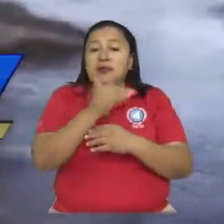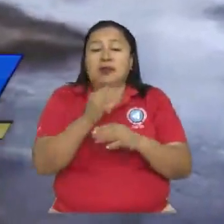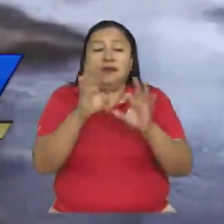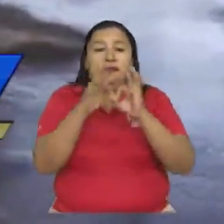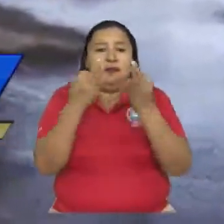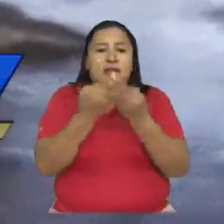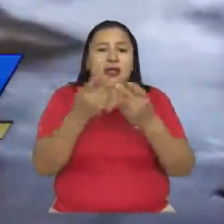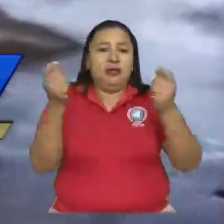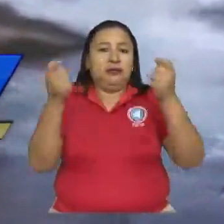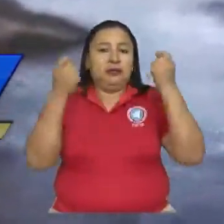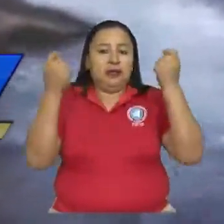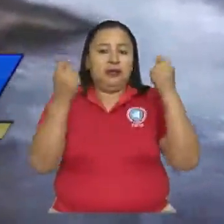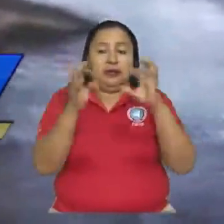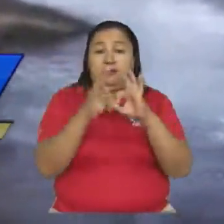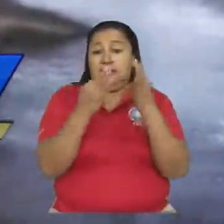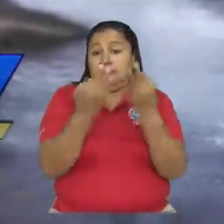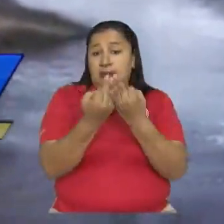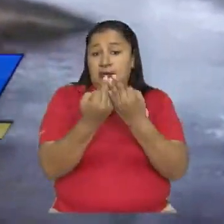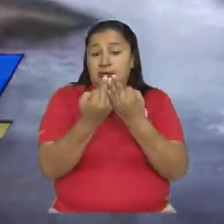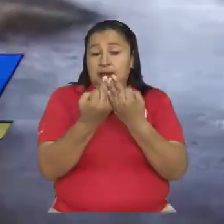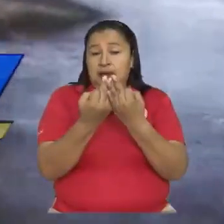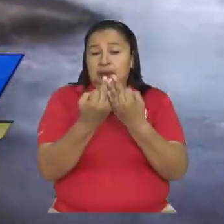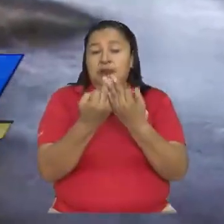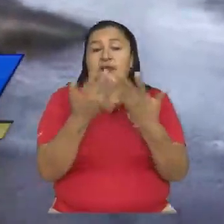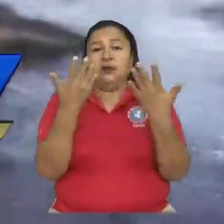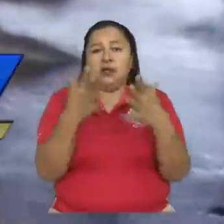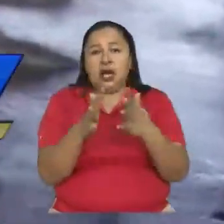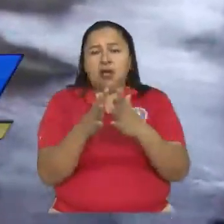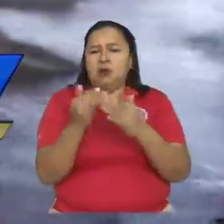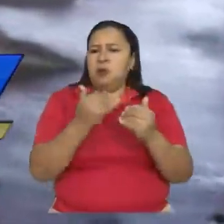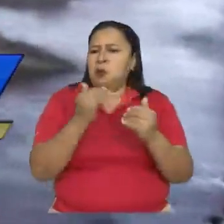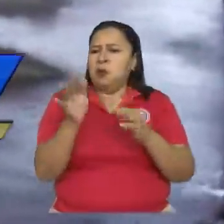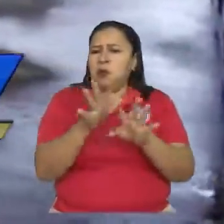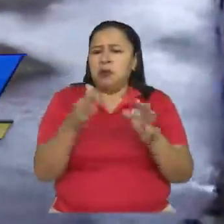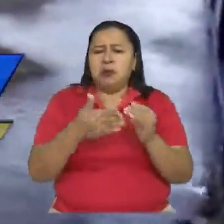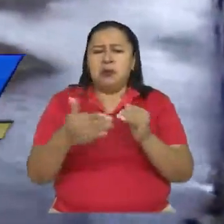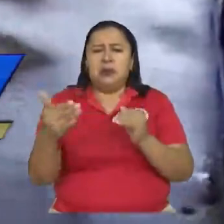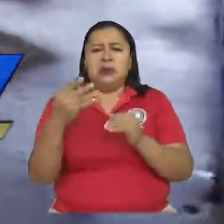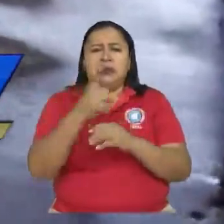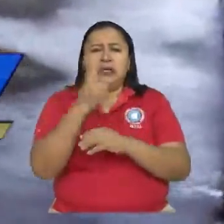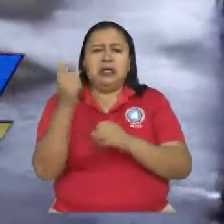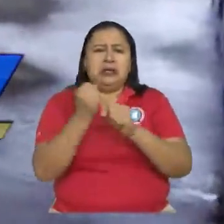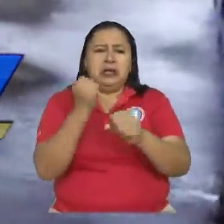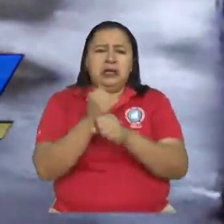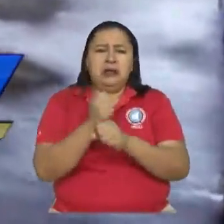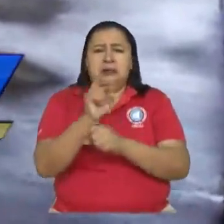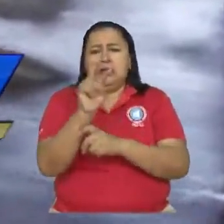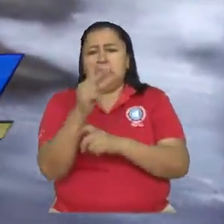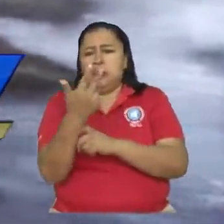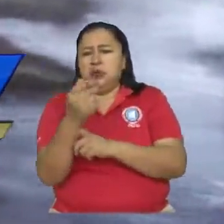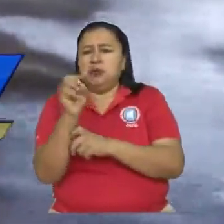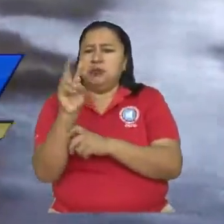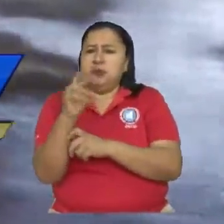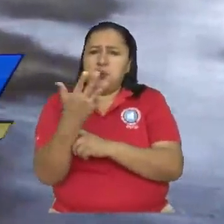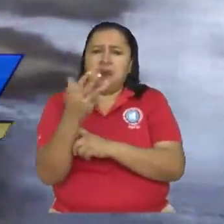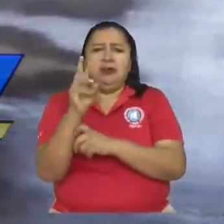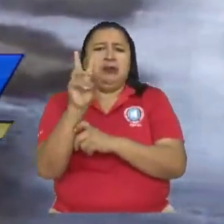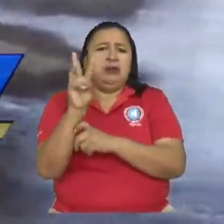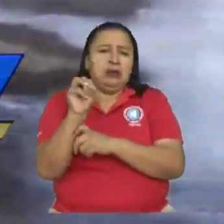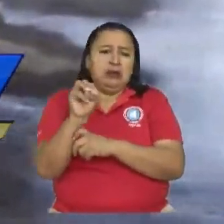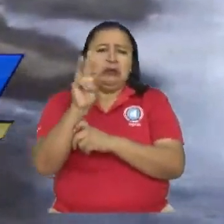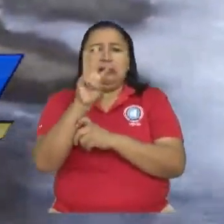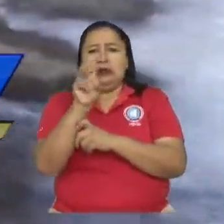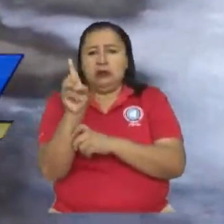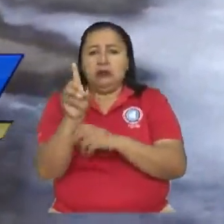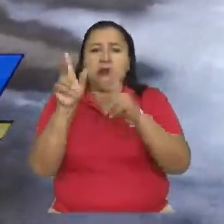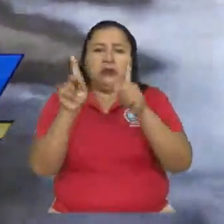familias celebran en familia. Ya los últimos días del año, 28, 29, 30, 31, es cuando la